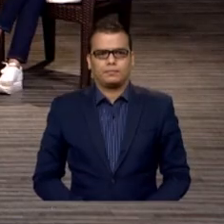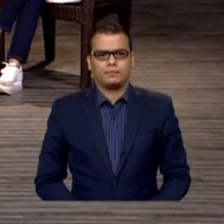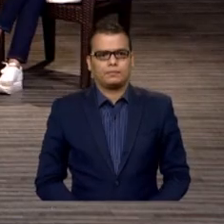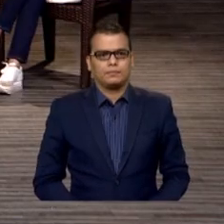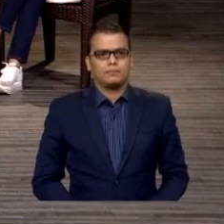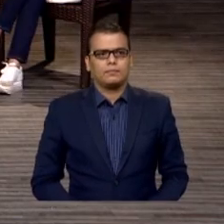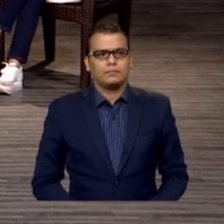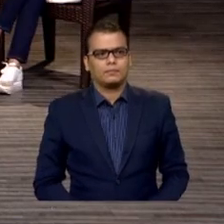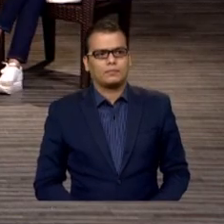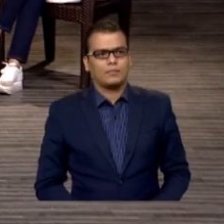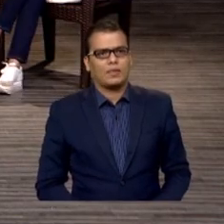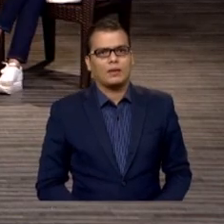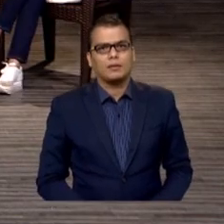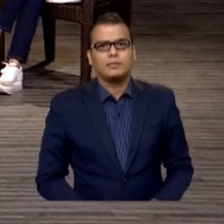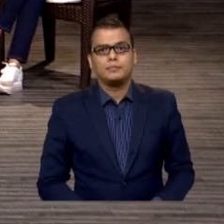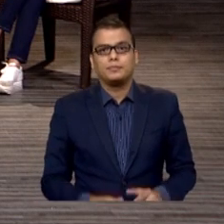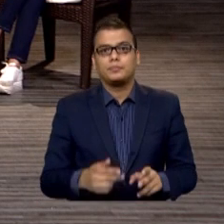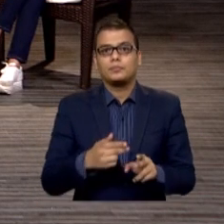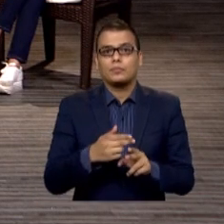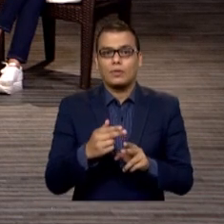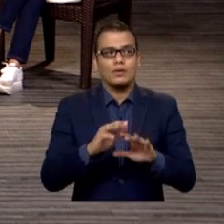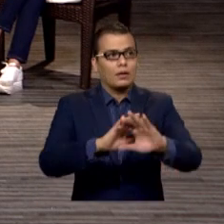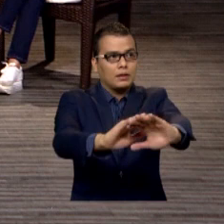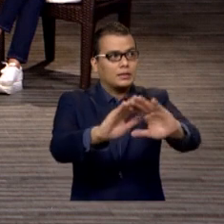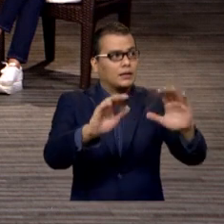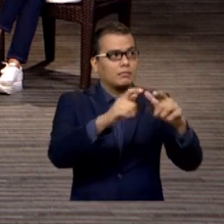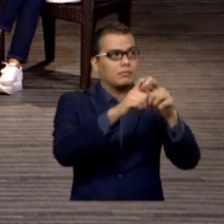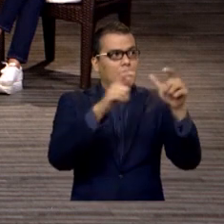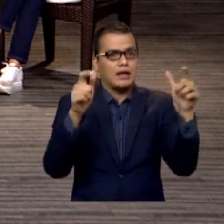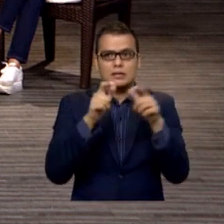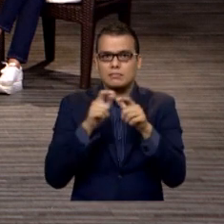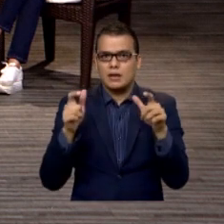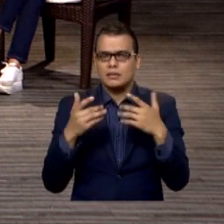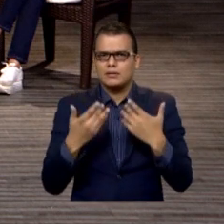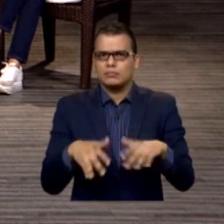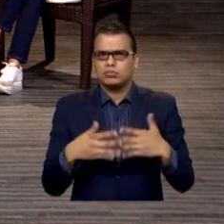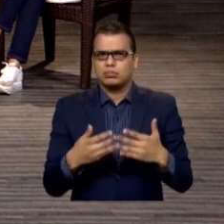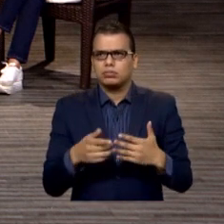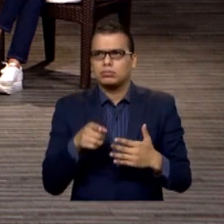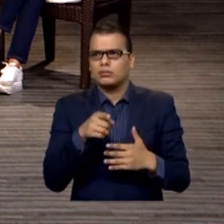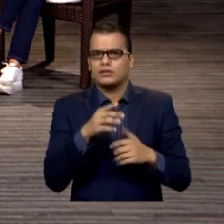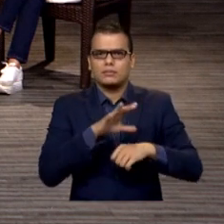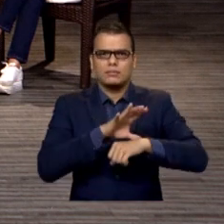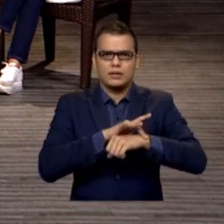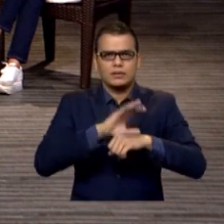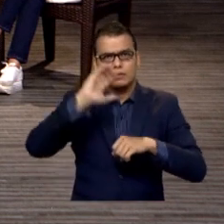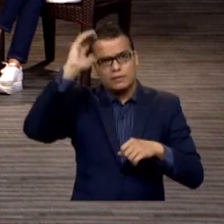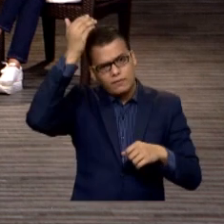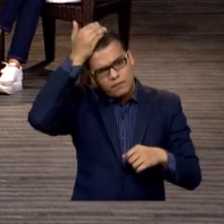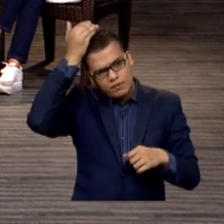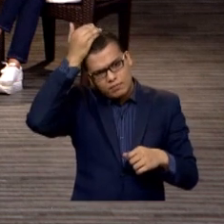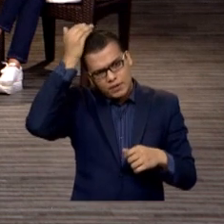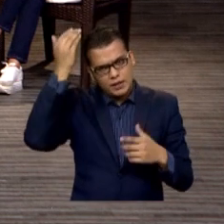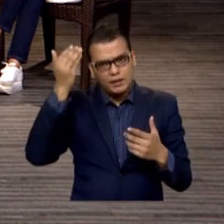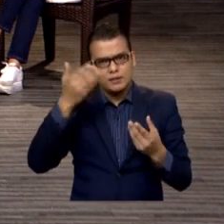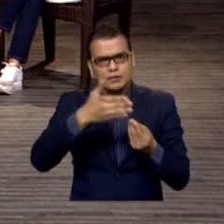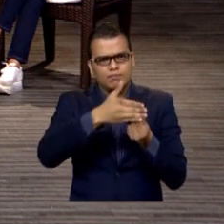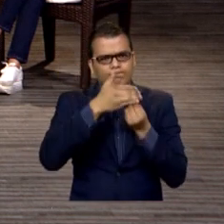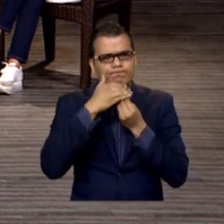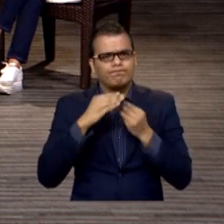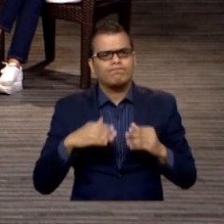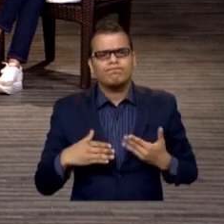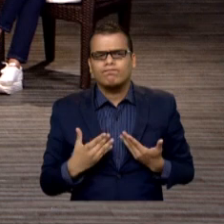en la medida en que va saliendo más gente también, el tema de la bioseguridad para médicos, enfermeras,